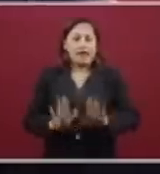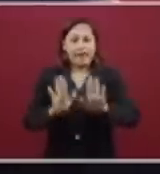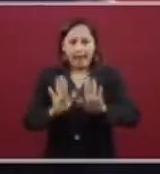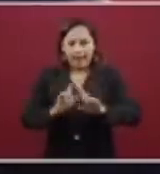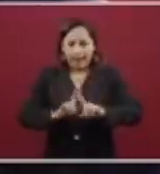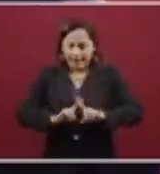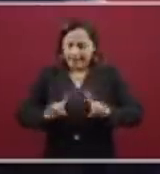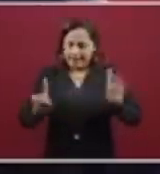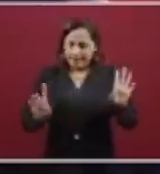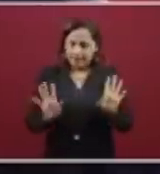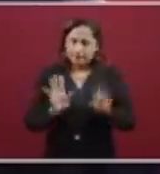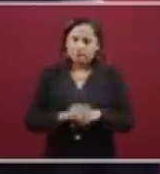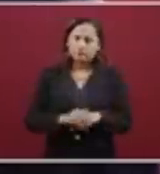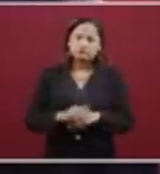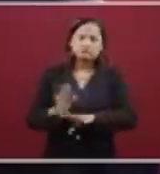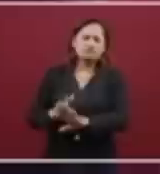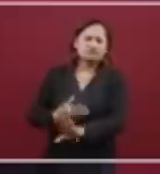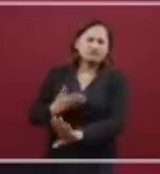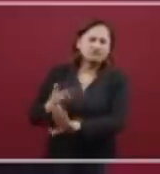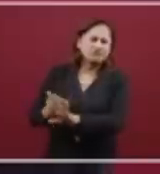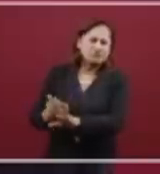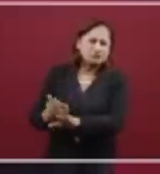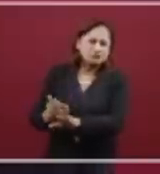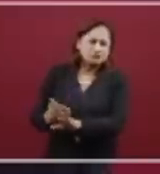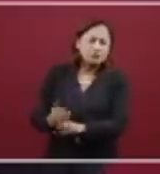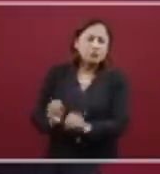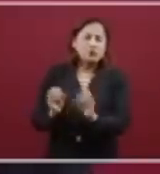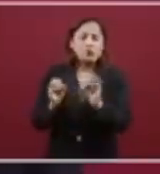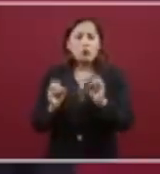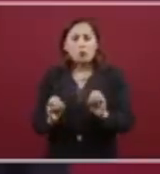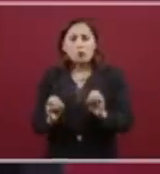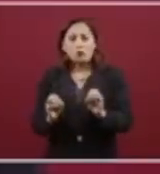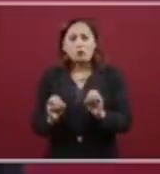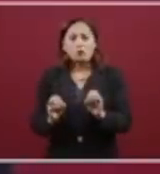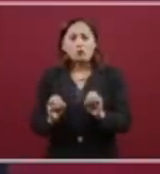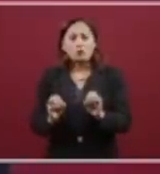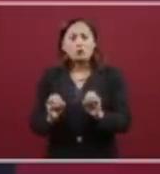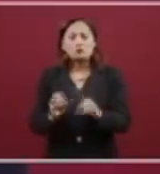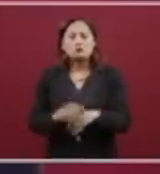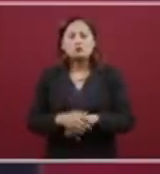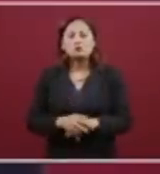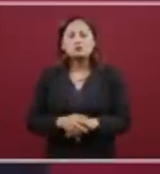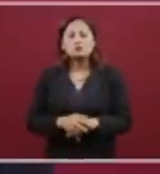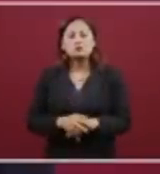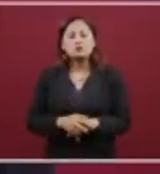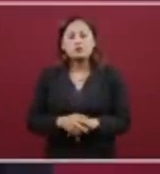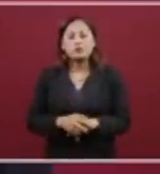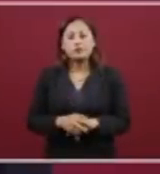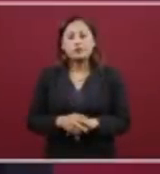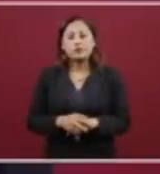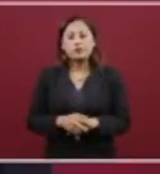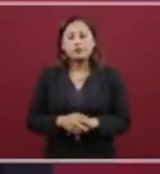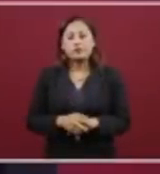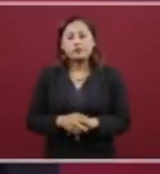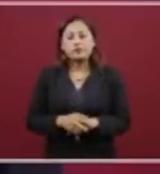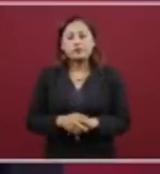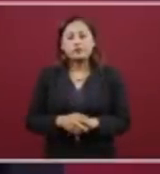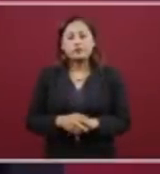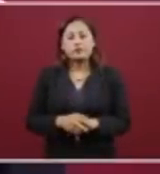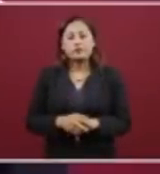a que esté seles e